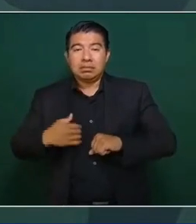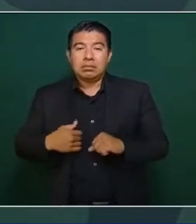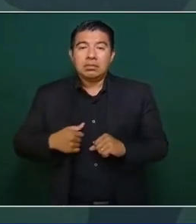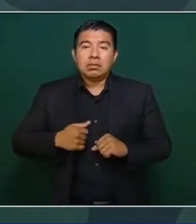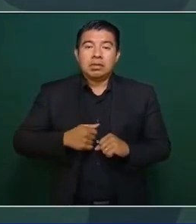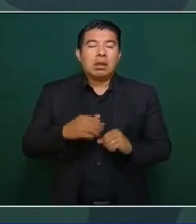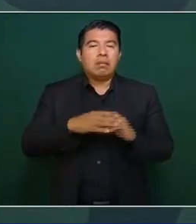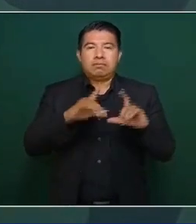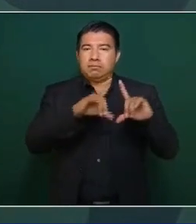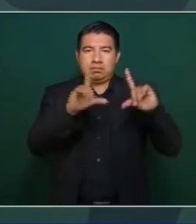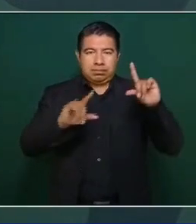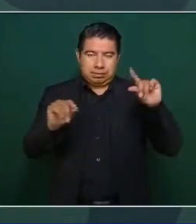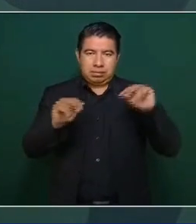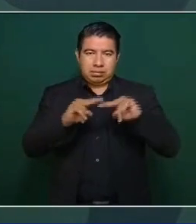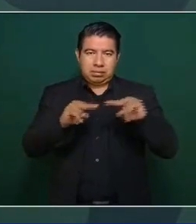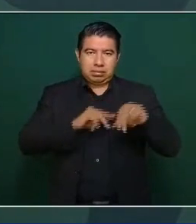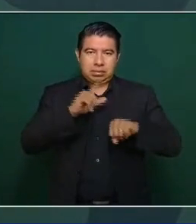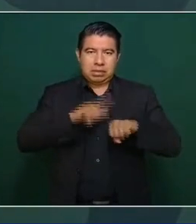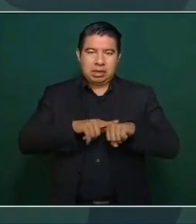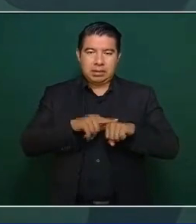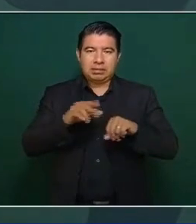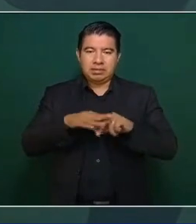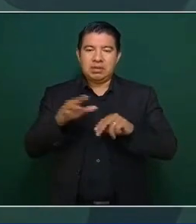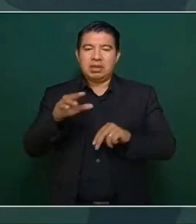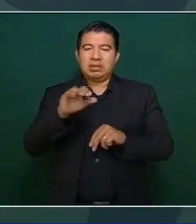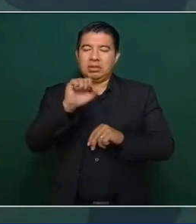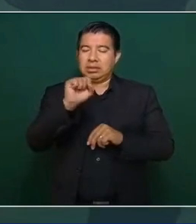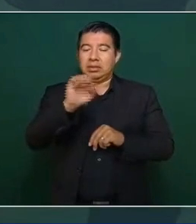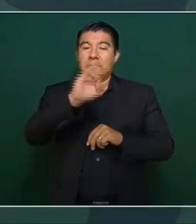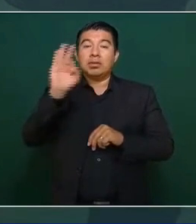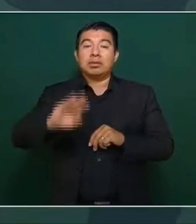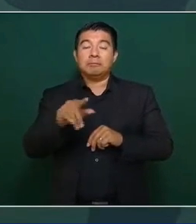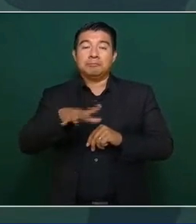producción nacional, el 60%.